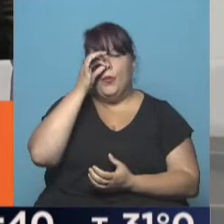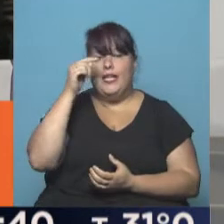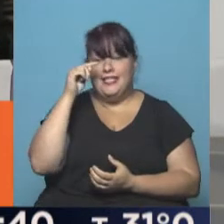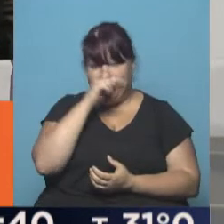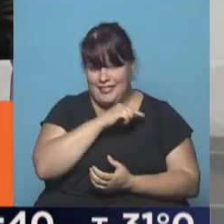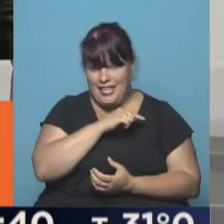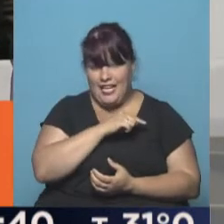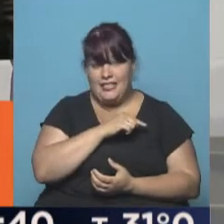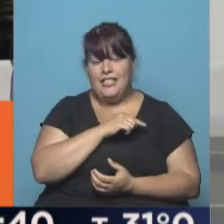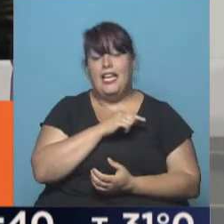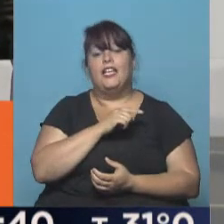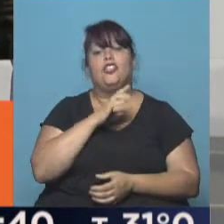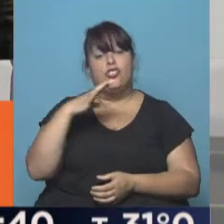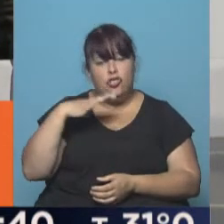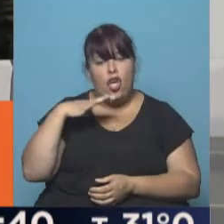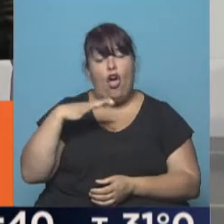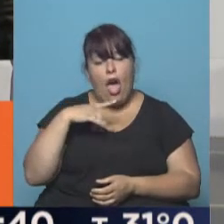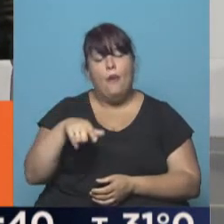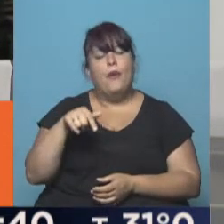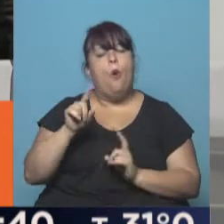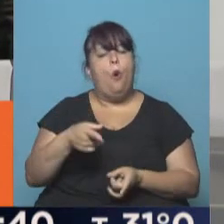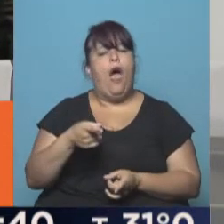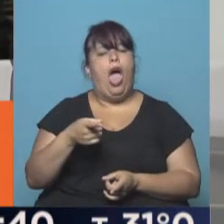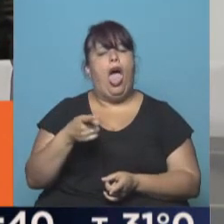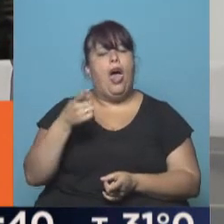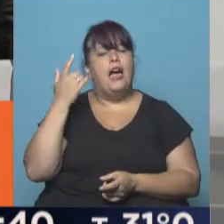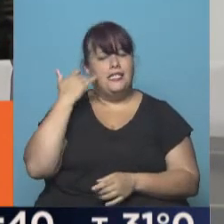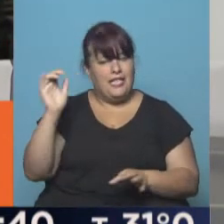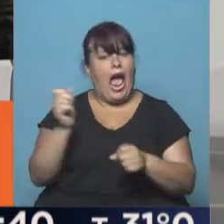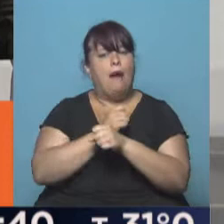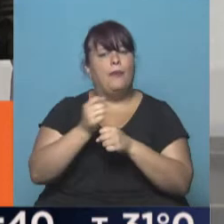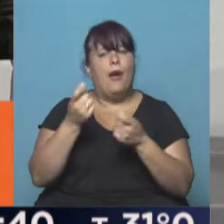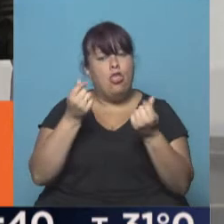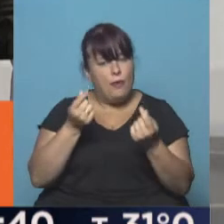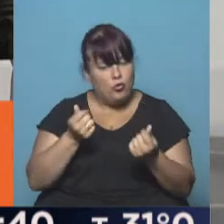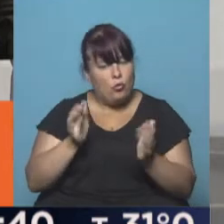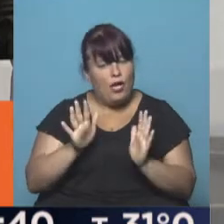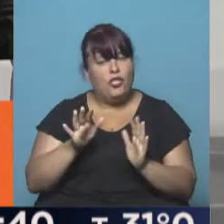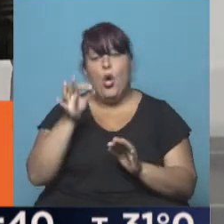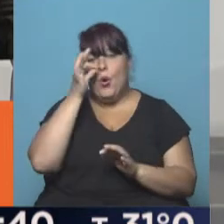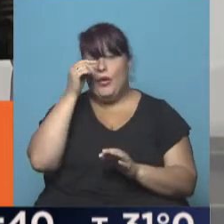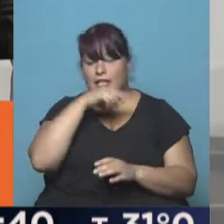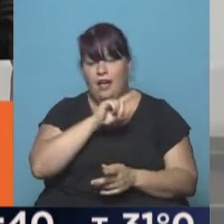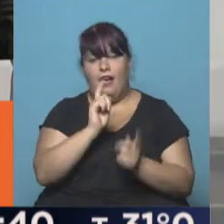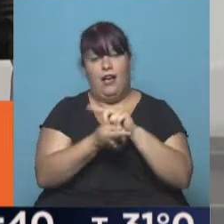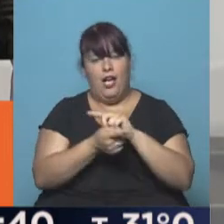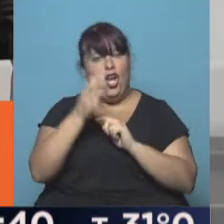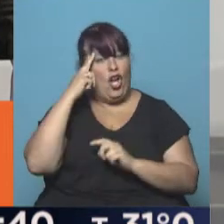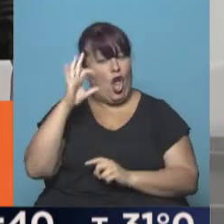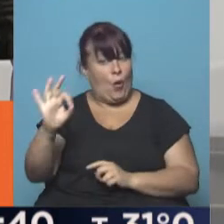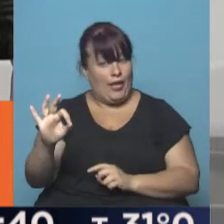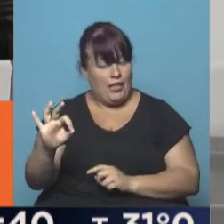27, aún a pesar de que se había aprobado un presupuesto, los 27 se transformaron en